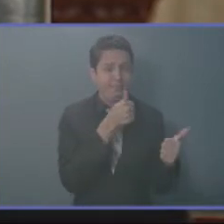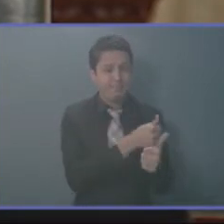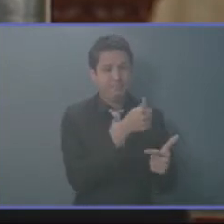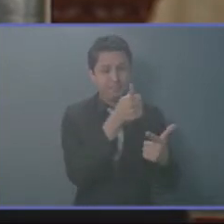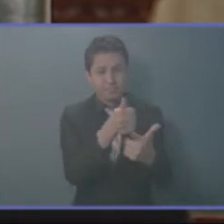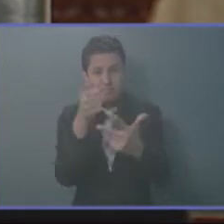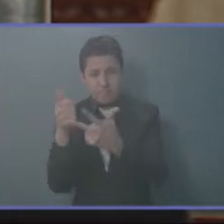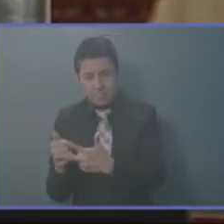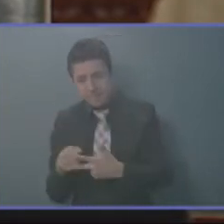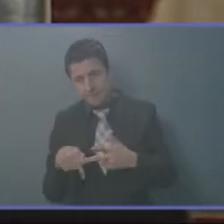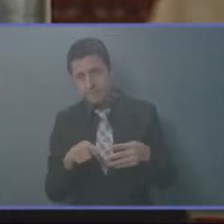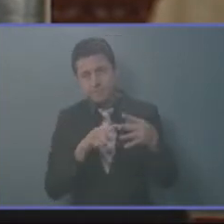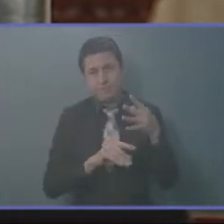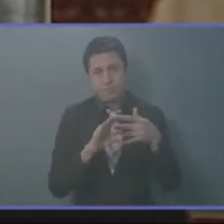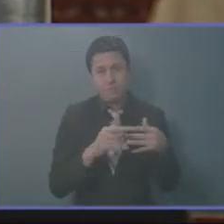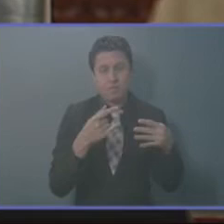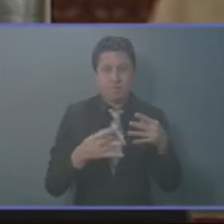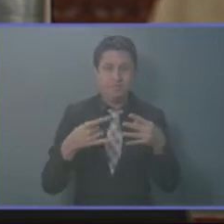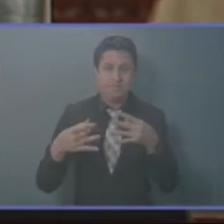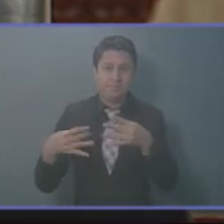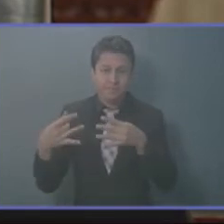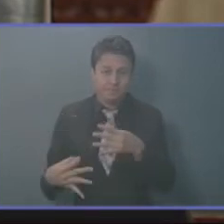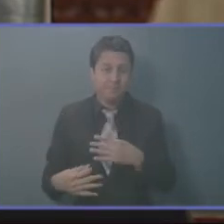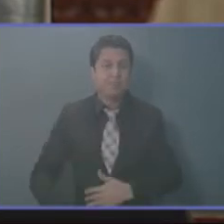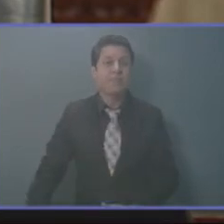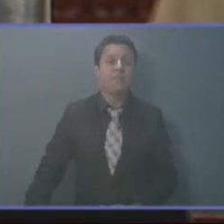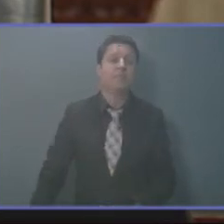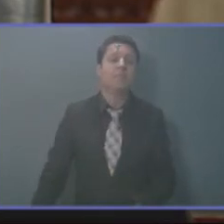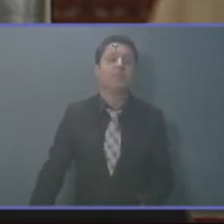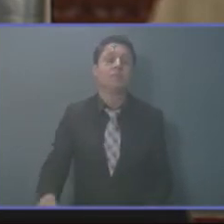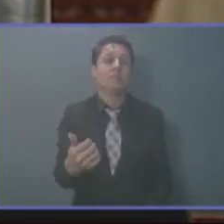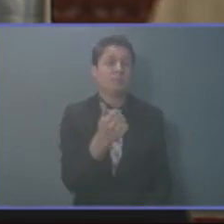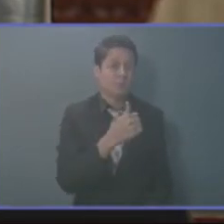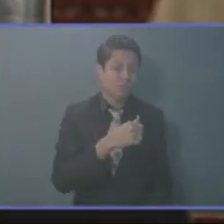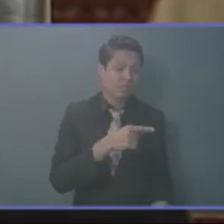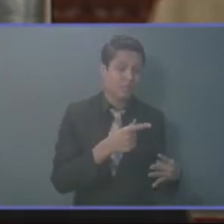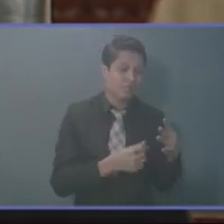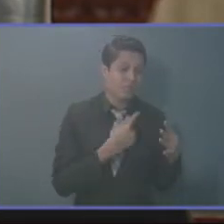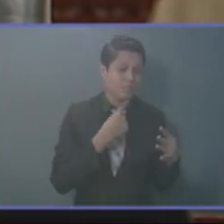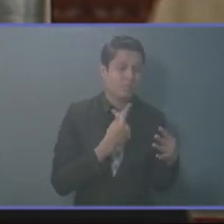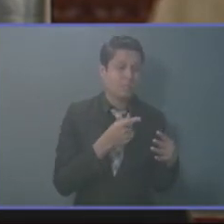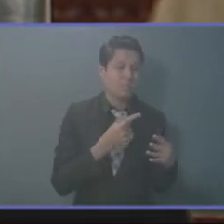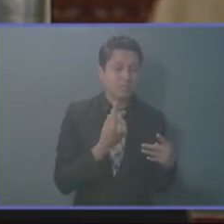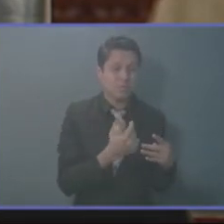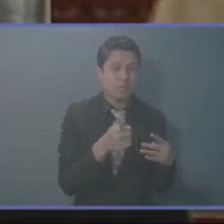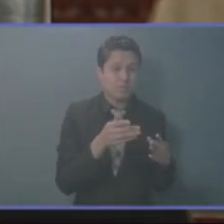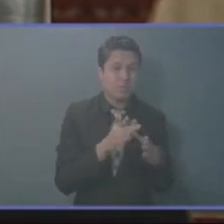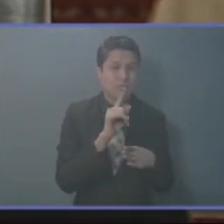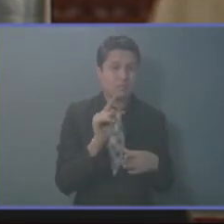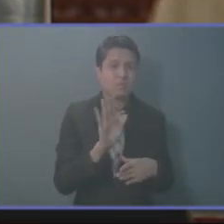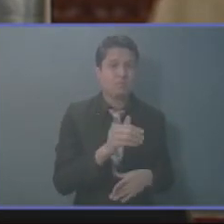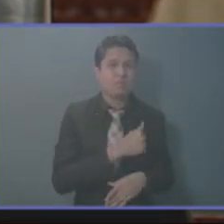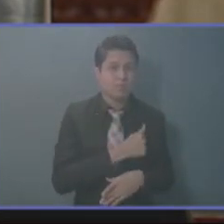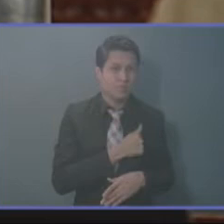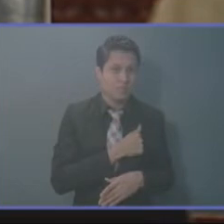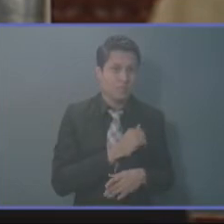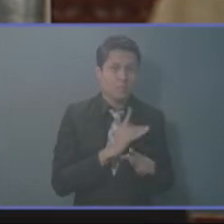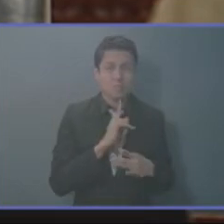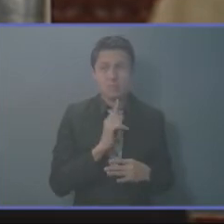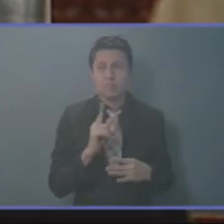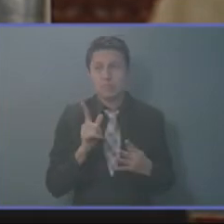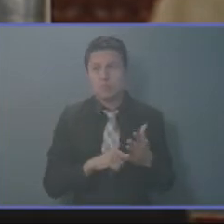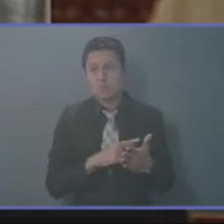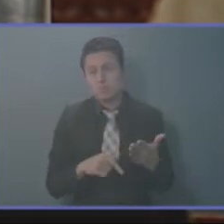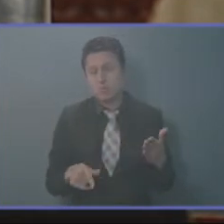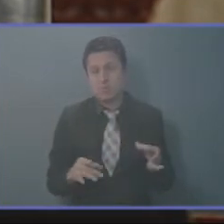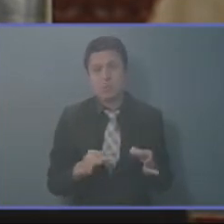establezcan esta Constitución y las leyes. Las atribuciones de los órganos del gobierno son indelegables, pero estos colaborarán entre sí